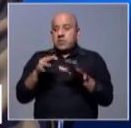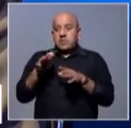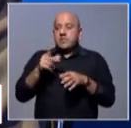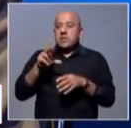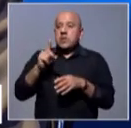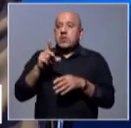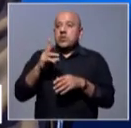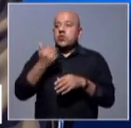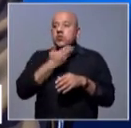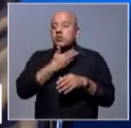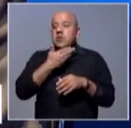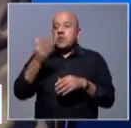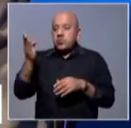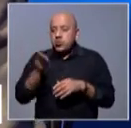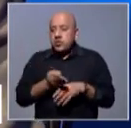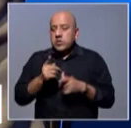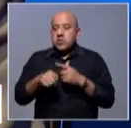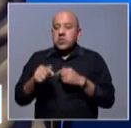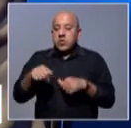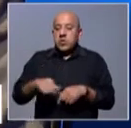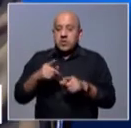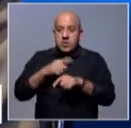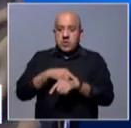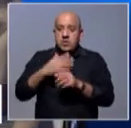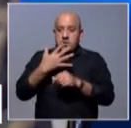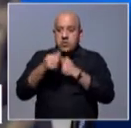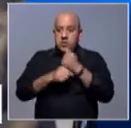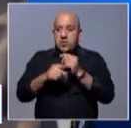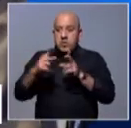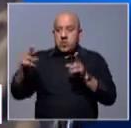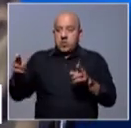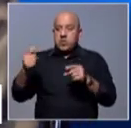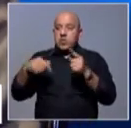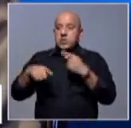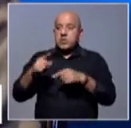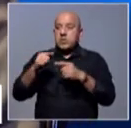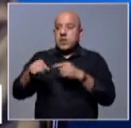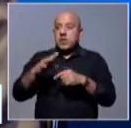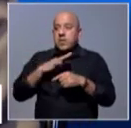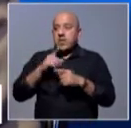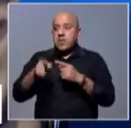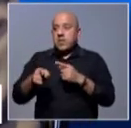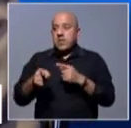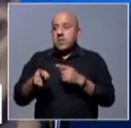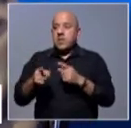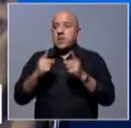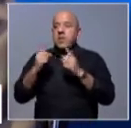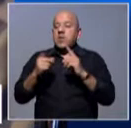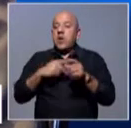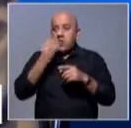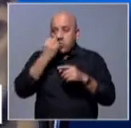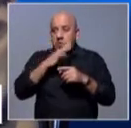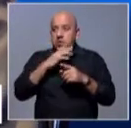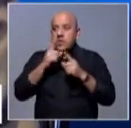12 por ciento de caída durante todo este último periodo del gobierno o sea que desde ese punto de vista allí hay de alguna manera buenas